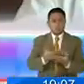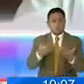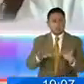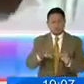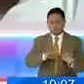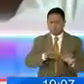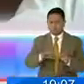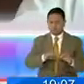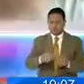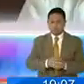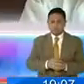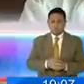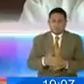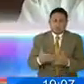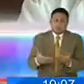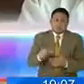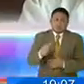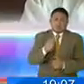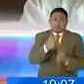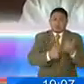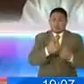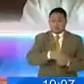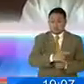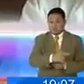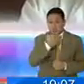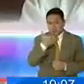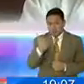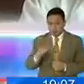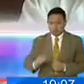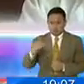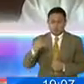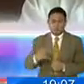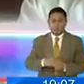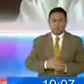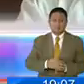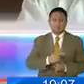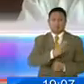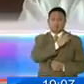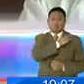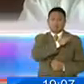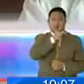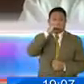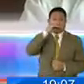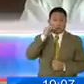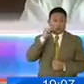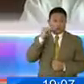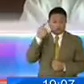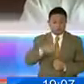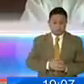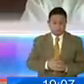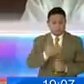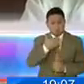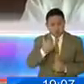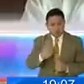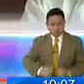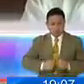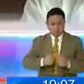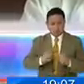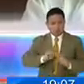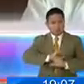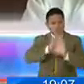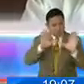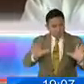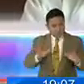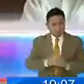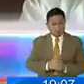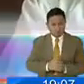de especular respecto a otros candidatos, mejoró mucho en ese sentido. El general Moncayo también me pareció mucho más firme, mucho más claro en sus